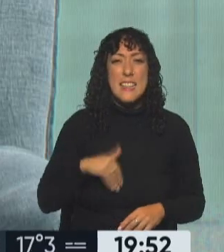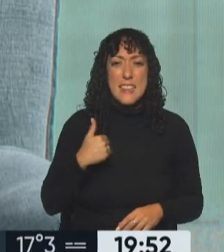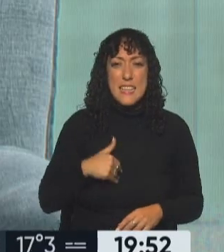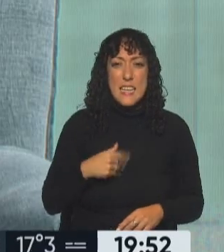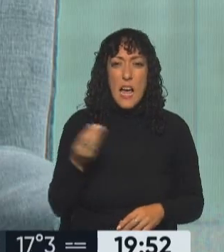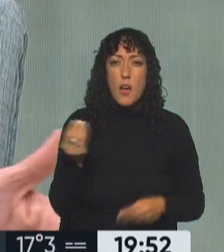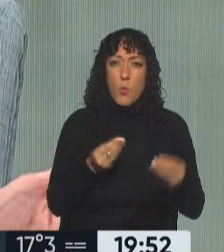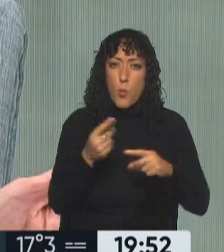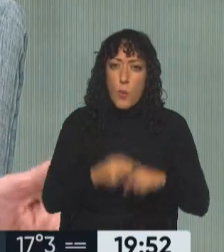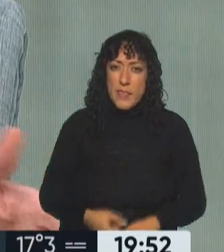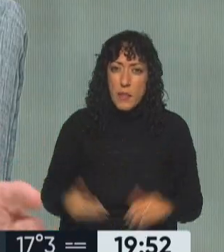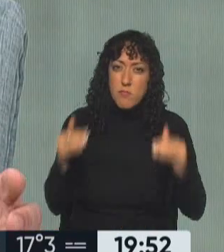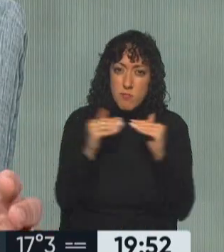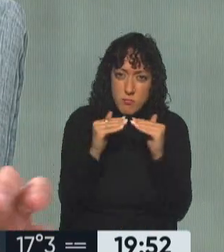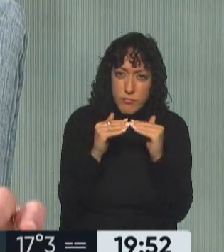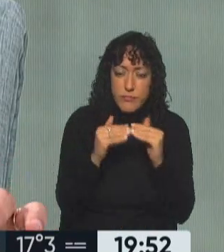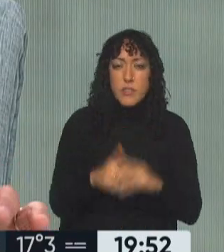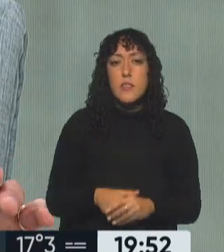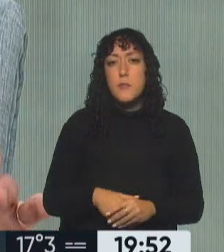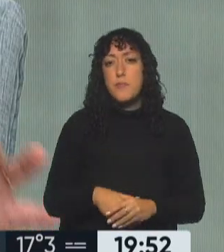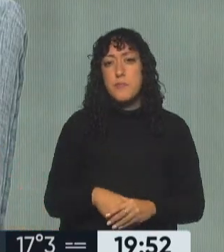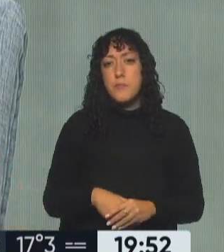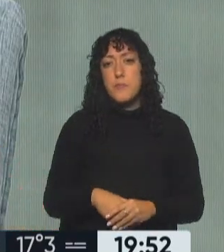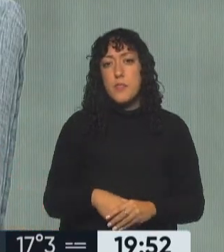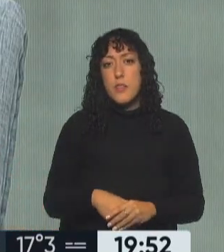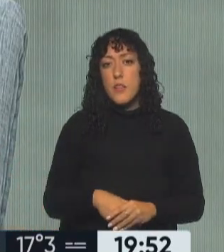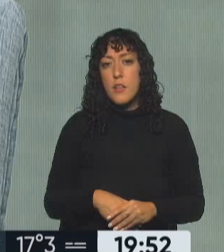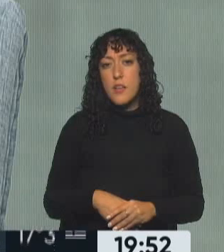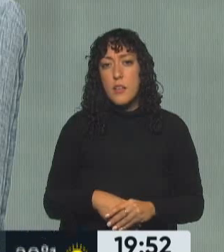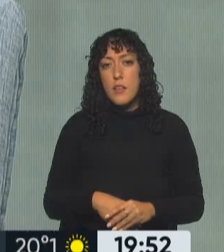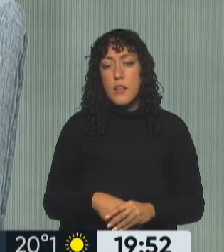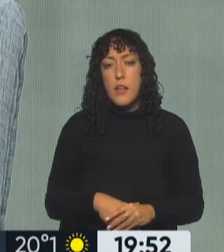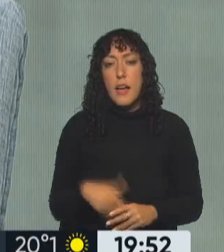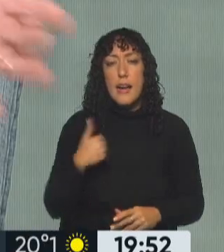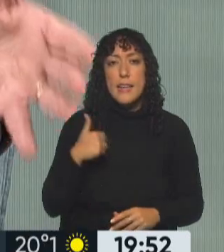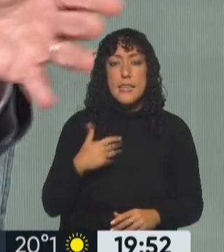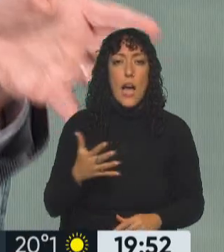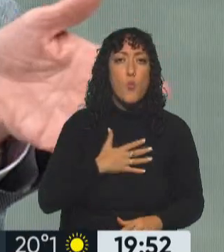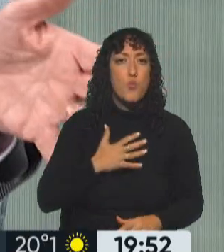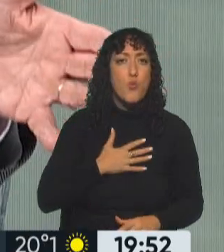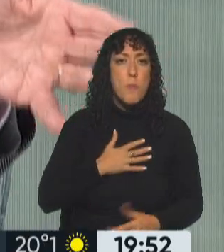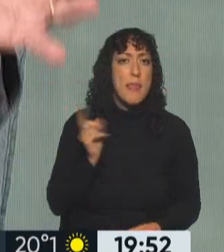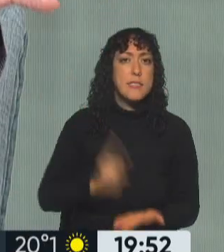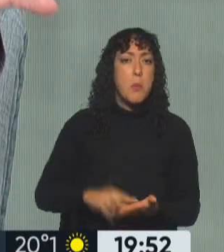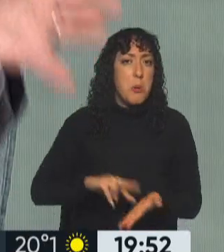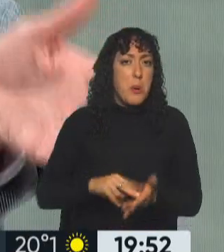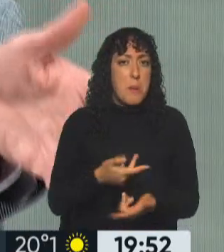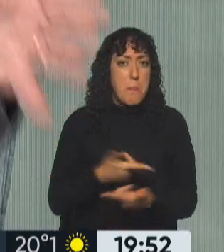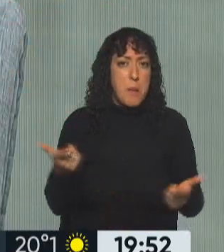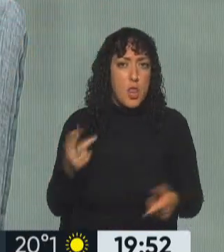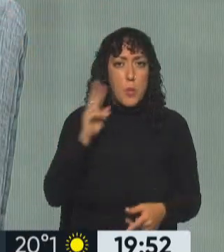las cuentas? Argentina no ha tenido, con sus decisiones autónomas, Argentina no tiene problema. Por eso en